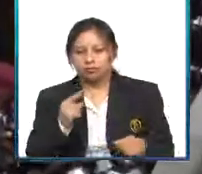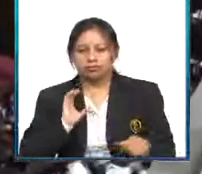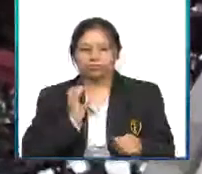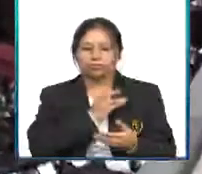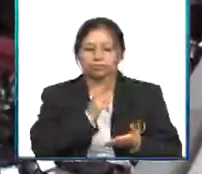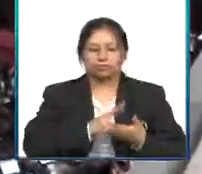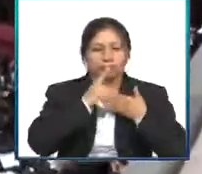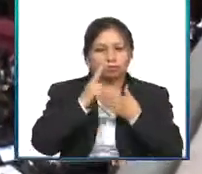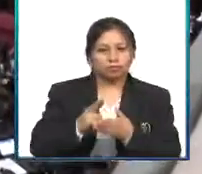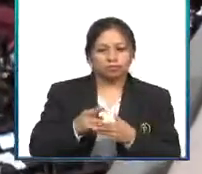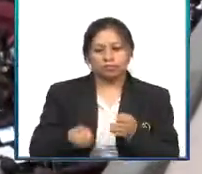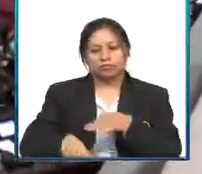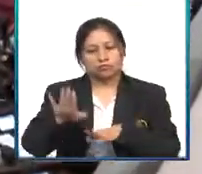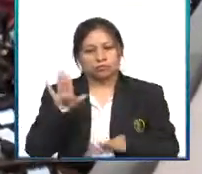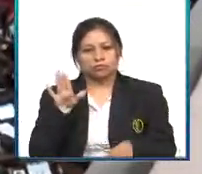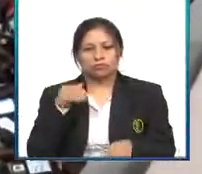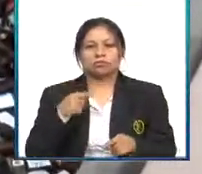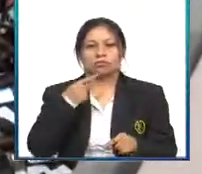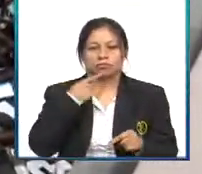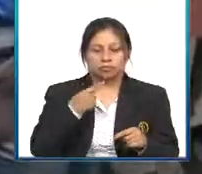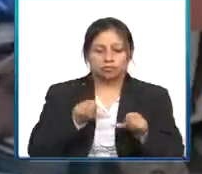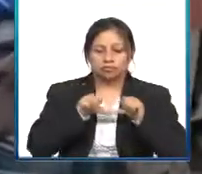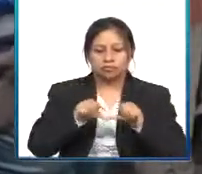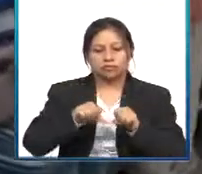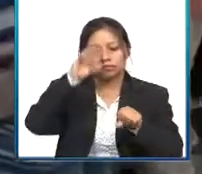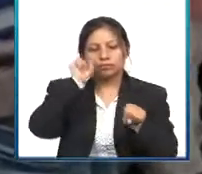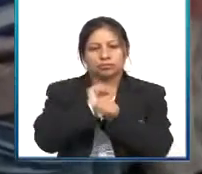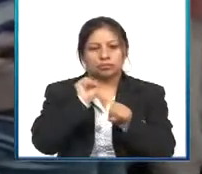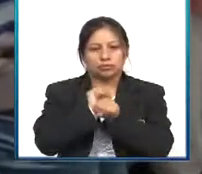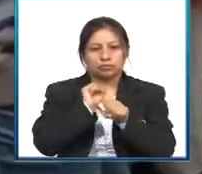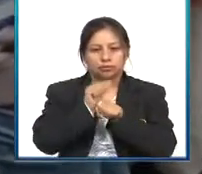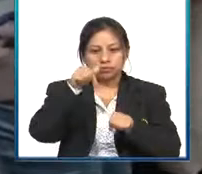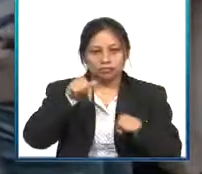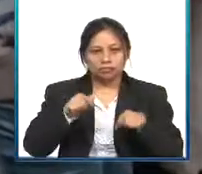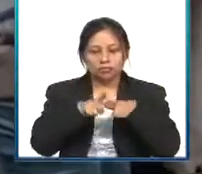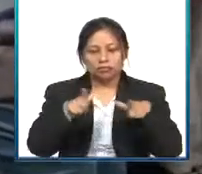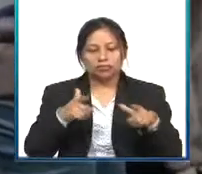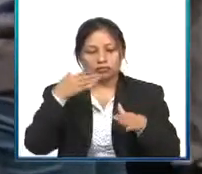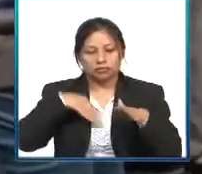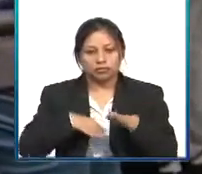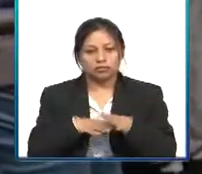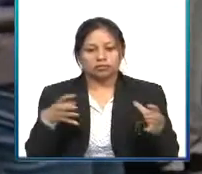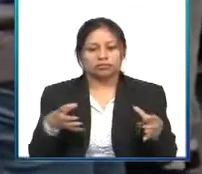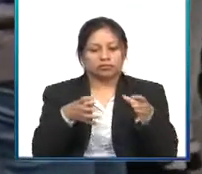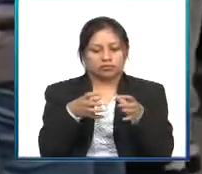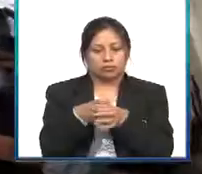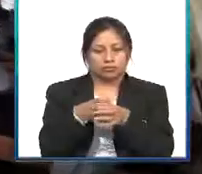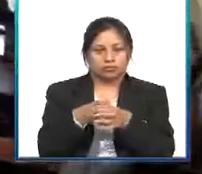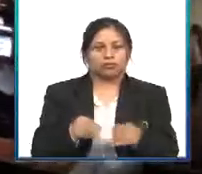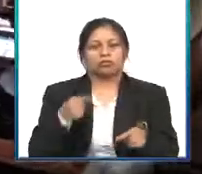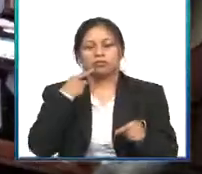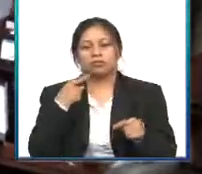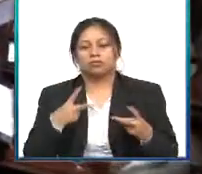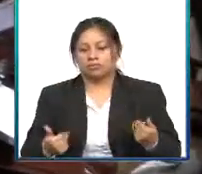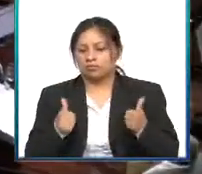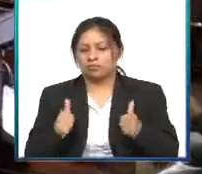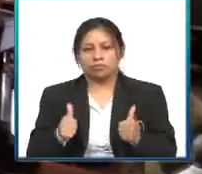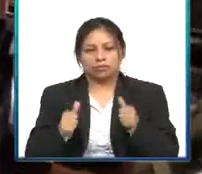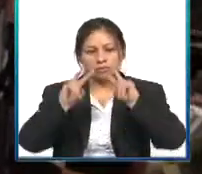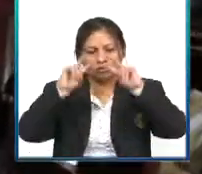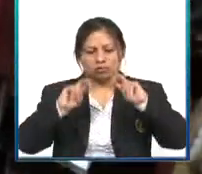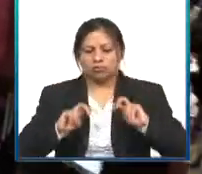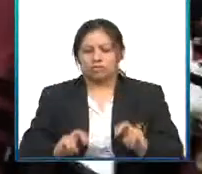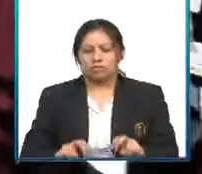de la República ratifica su compromiso de seguir trabajando por este sector a través de la Comisión del Migrante, que tiene bien